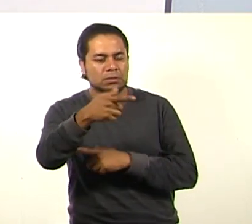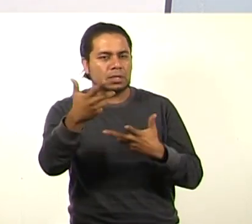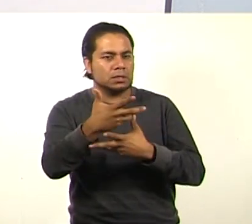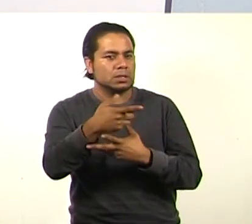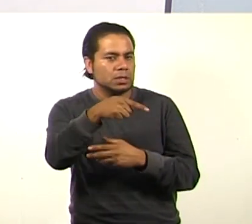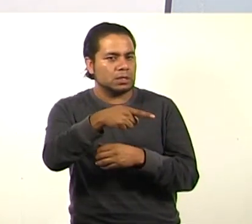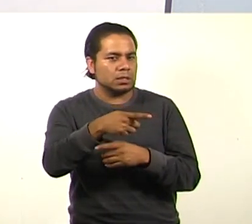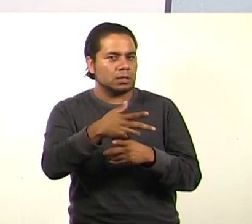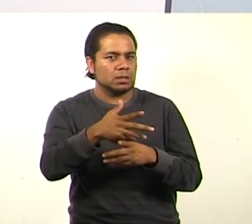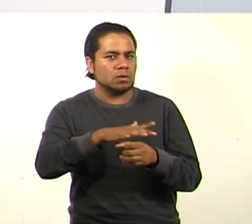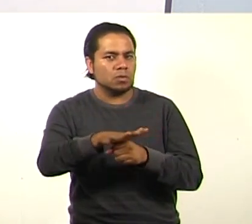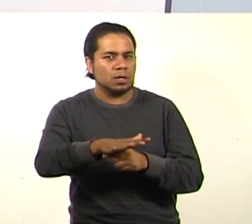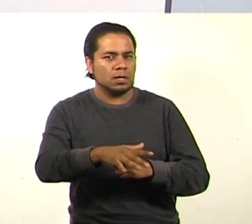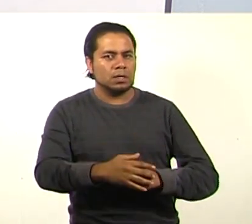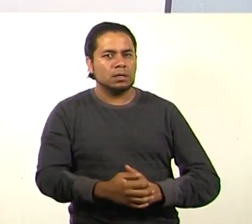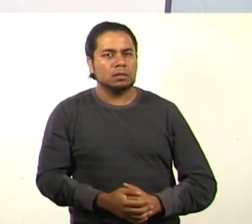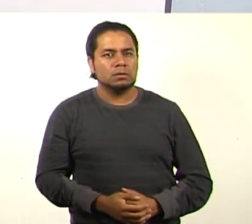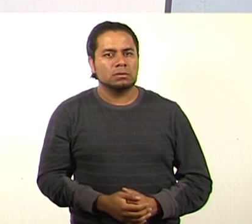aquí?